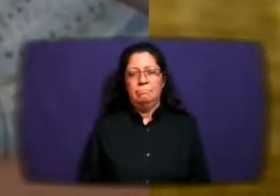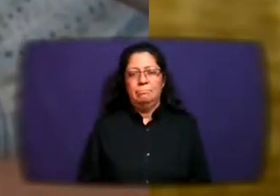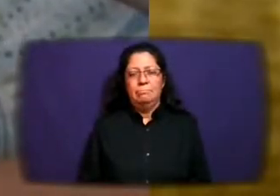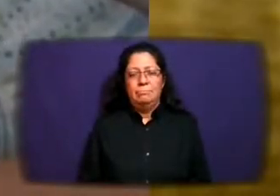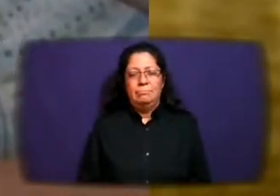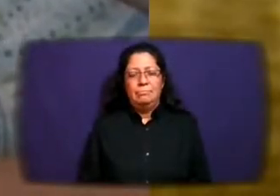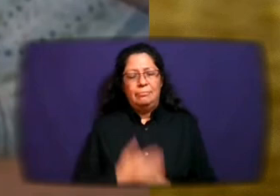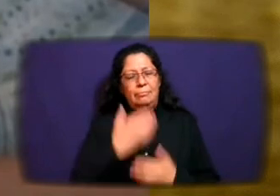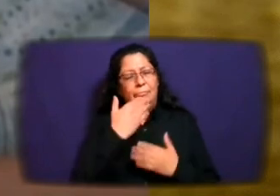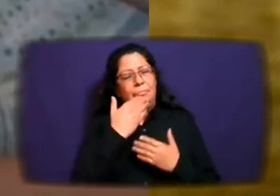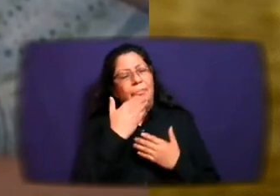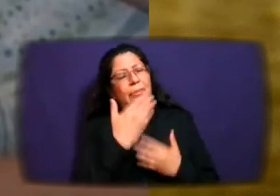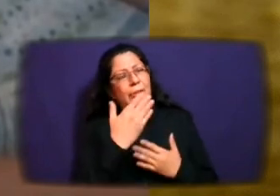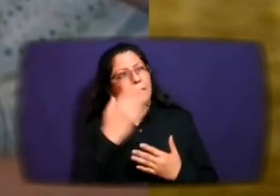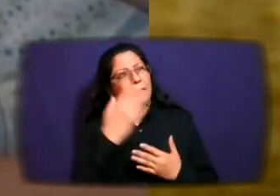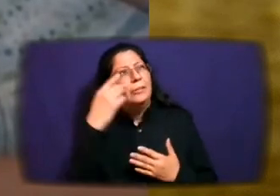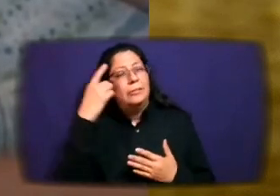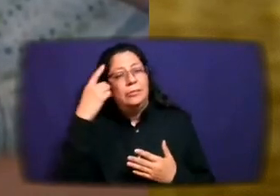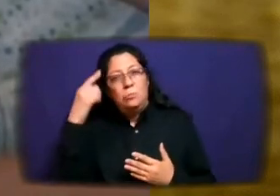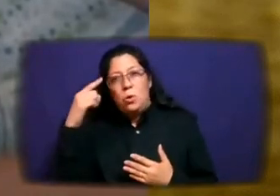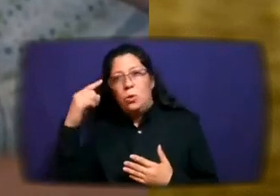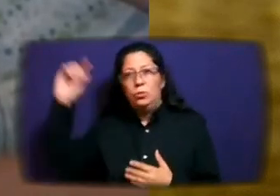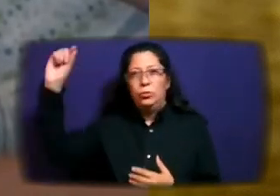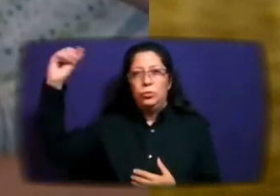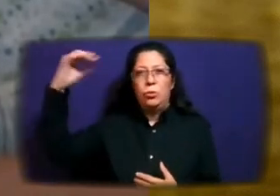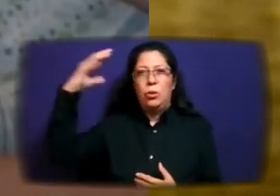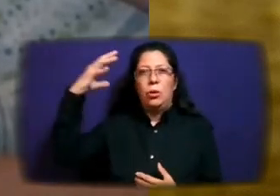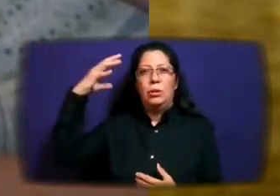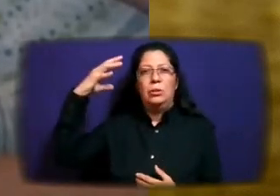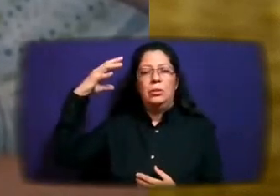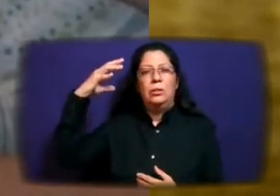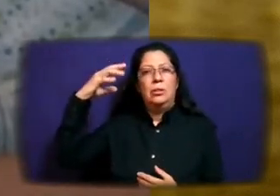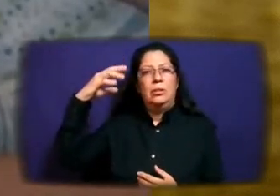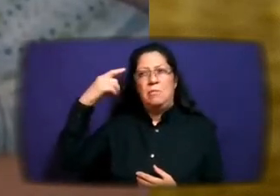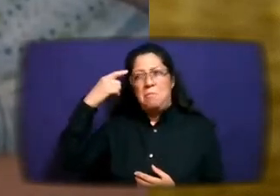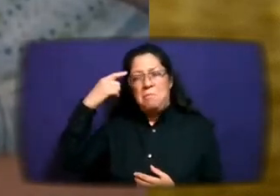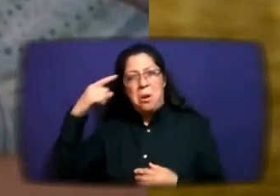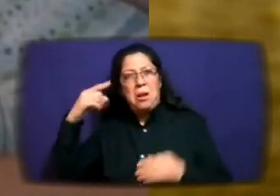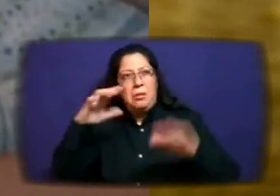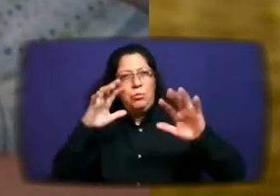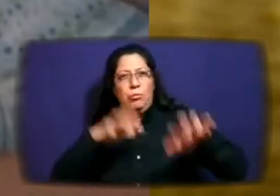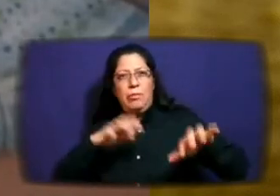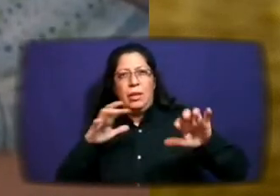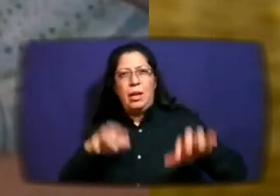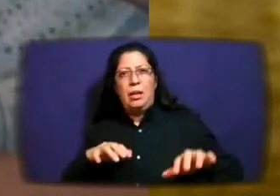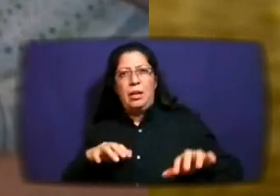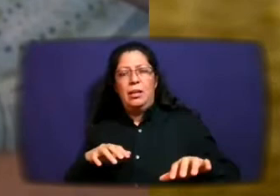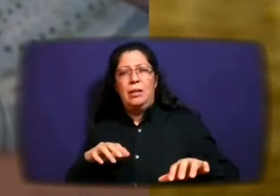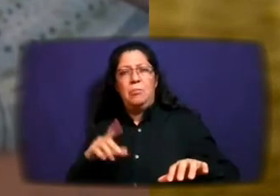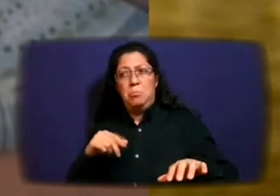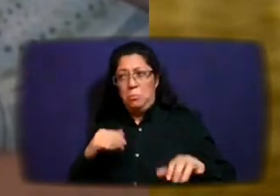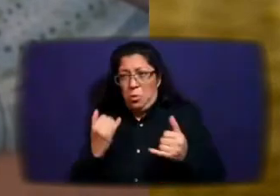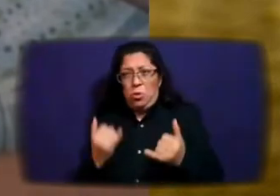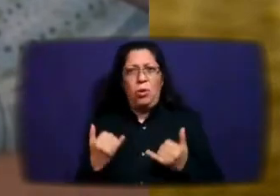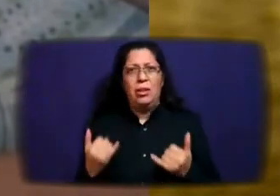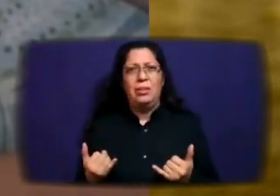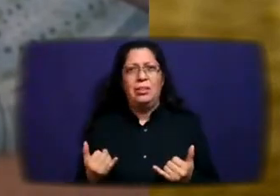Gracias por el sol, por la lluvia, por hoy.